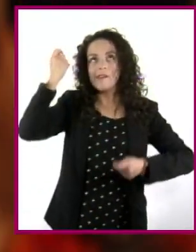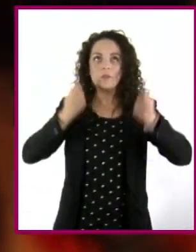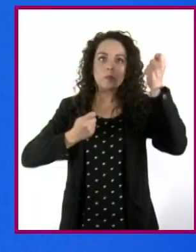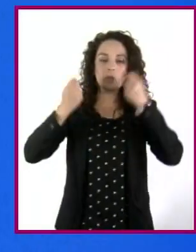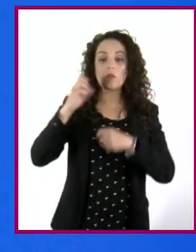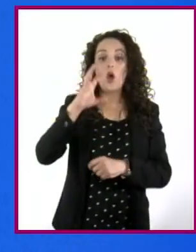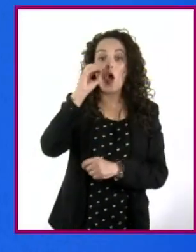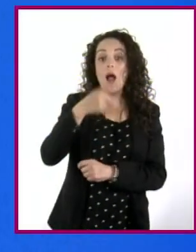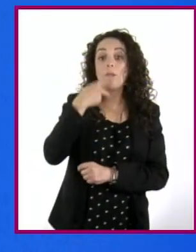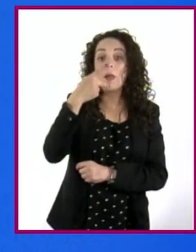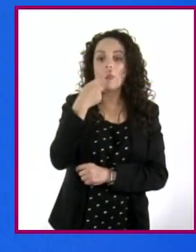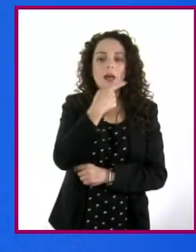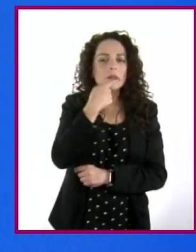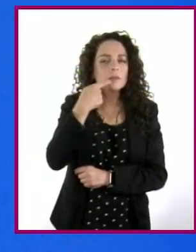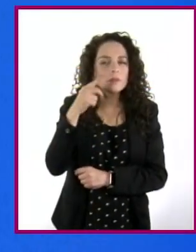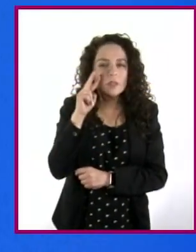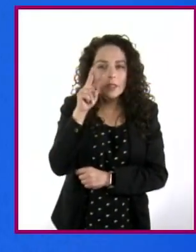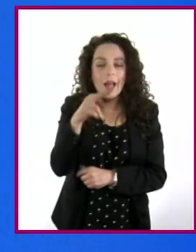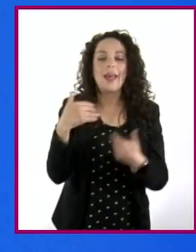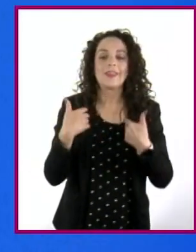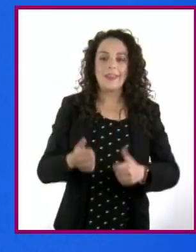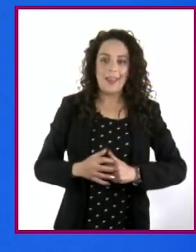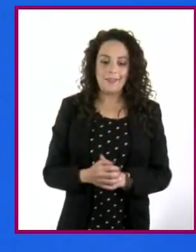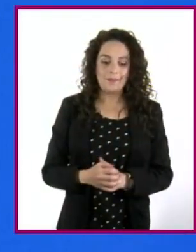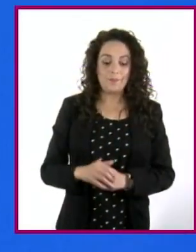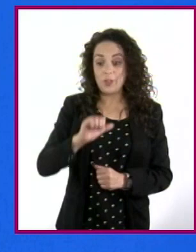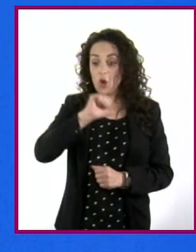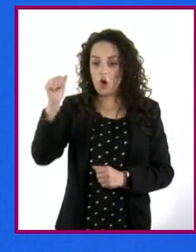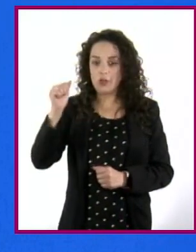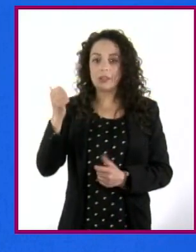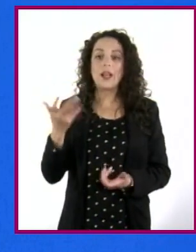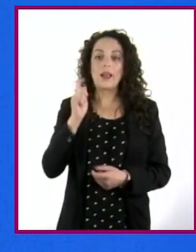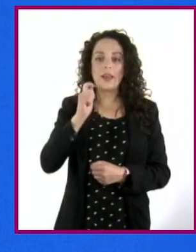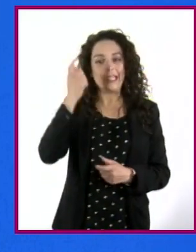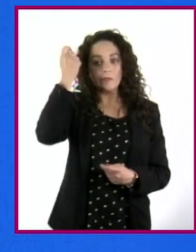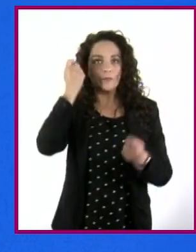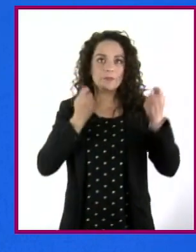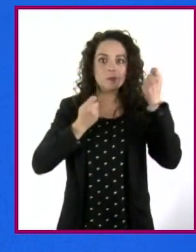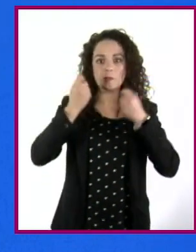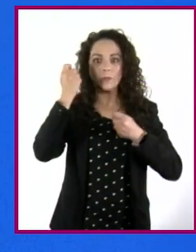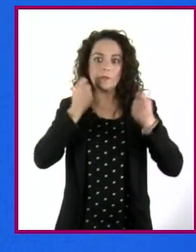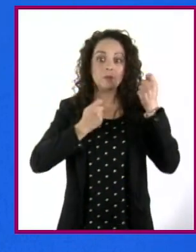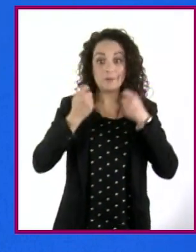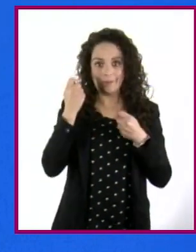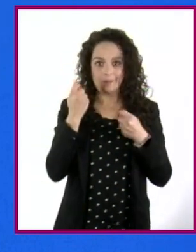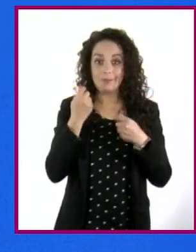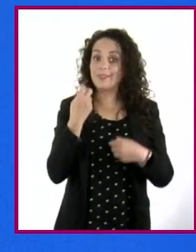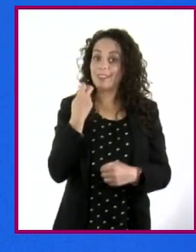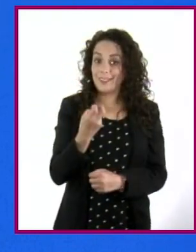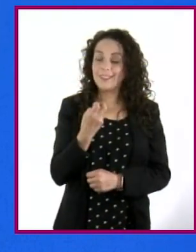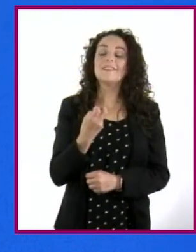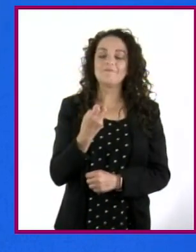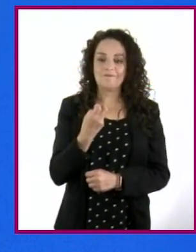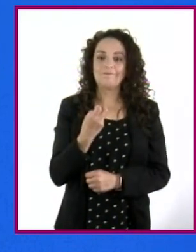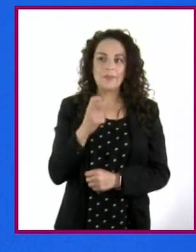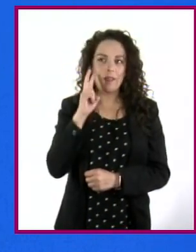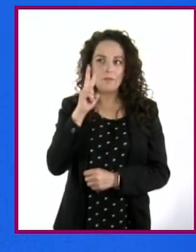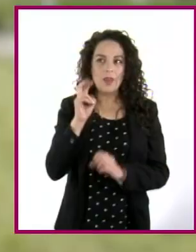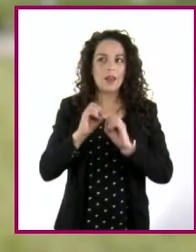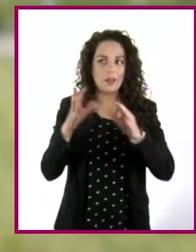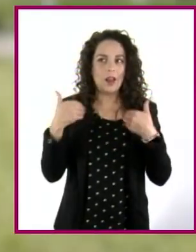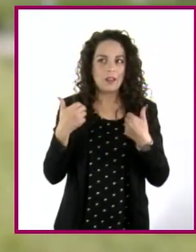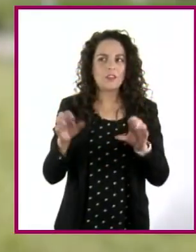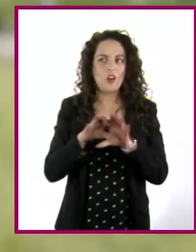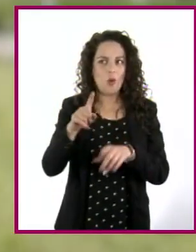de labios. También incluye algunas menos evidentes, como pueden ser las expresiones faciales, que dan pistas muy valiosas sobre las